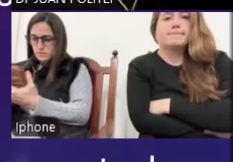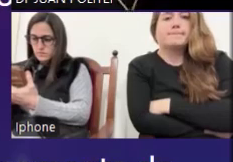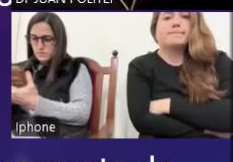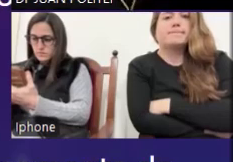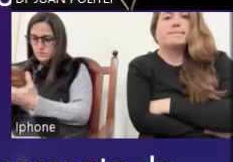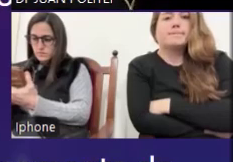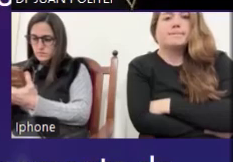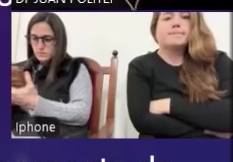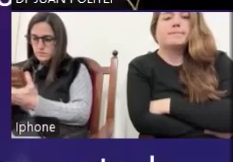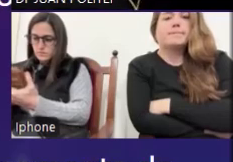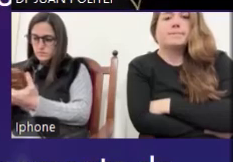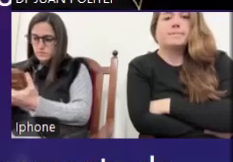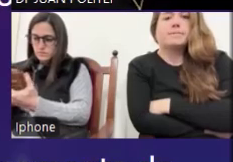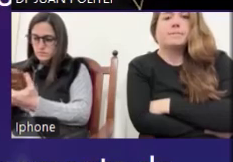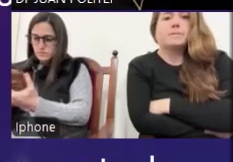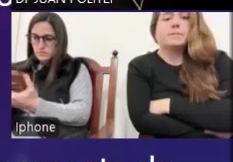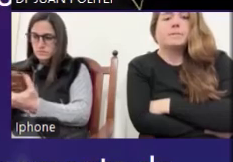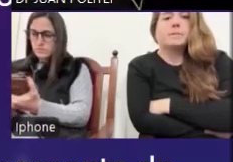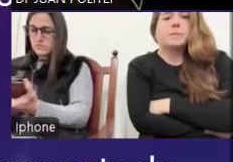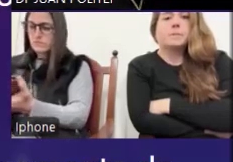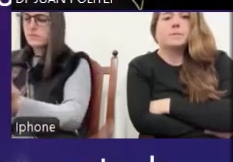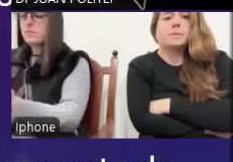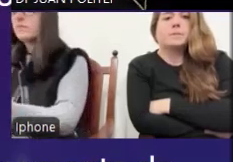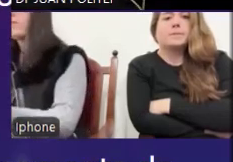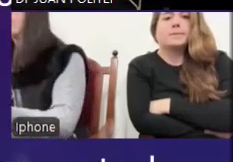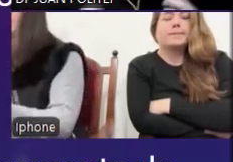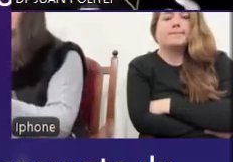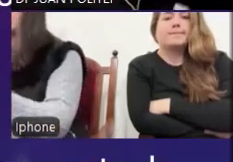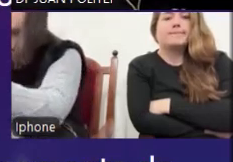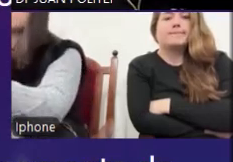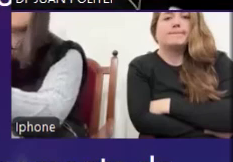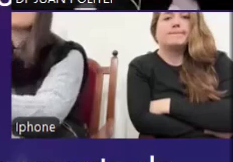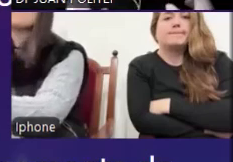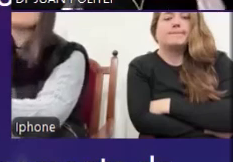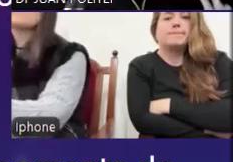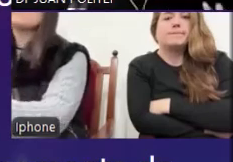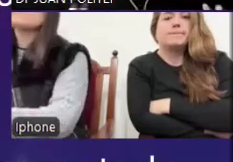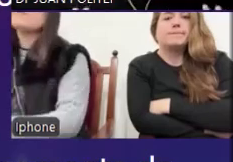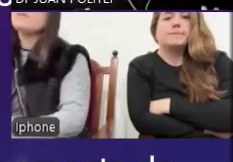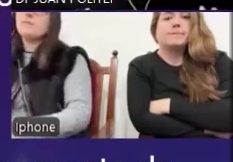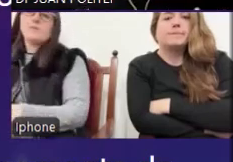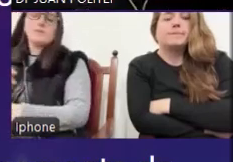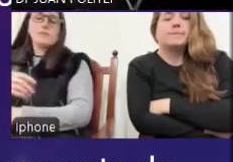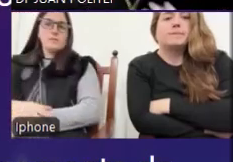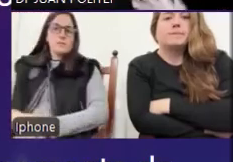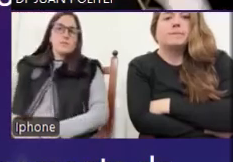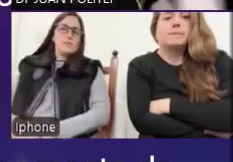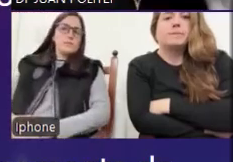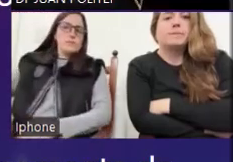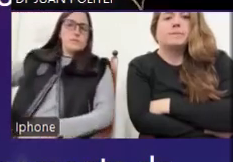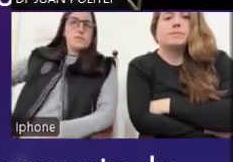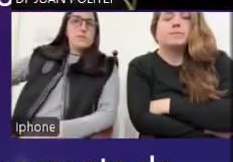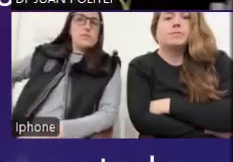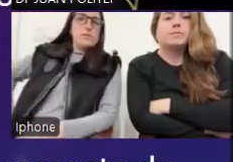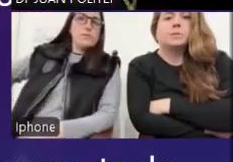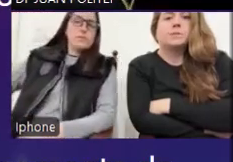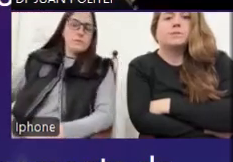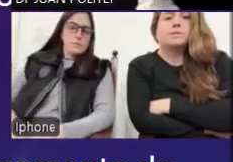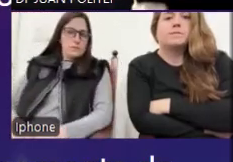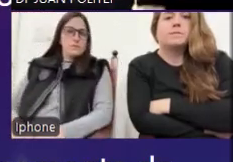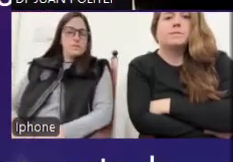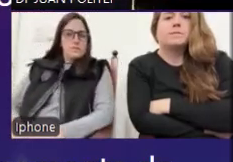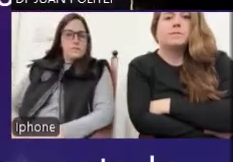contra la droga que les voy a ofrecer. Para entrar al protocolo, los pacientes tienen que nunca haber recibido